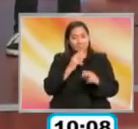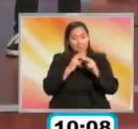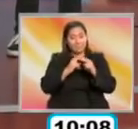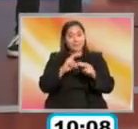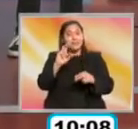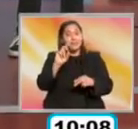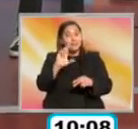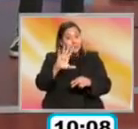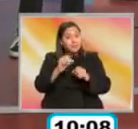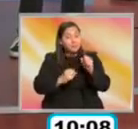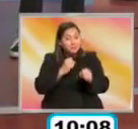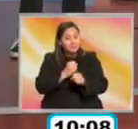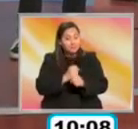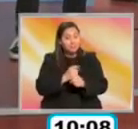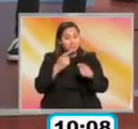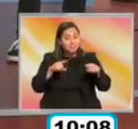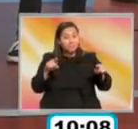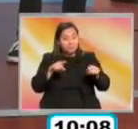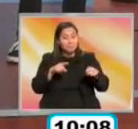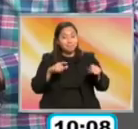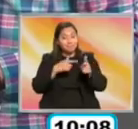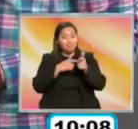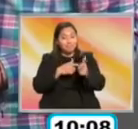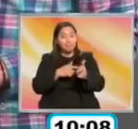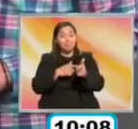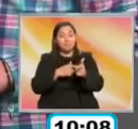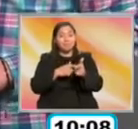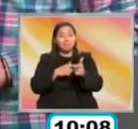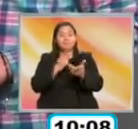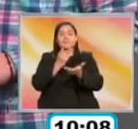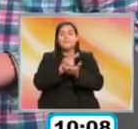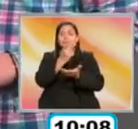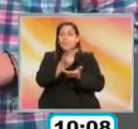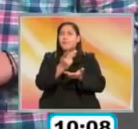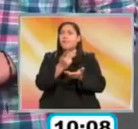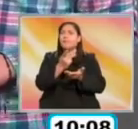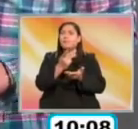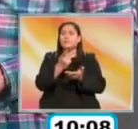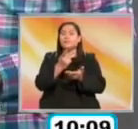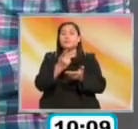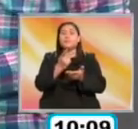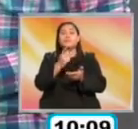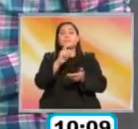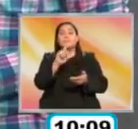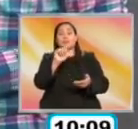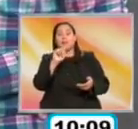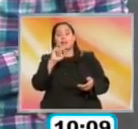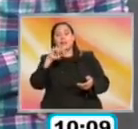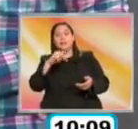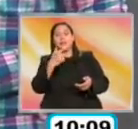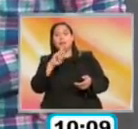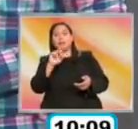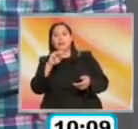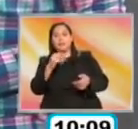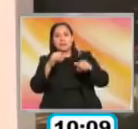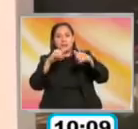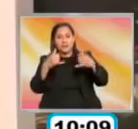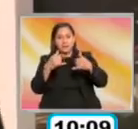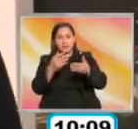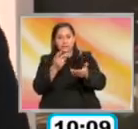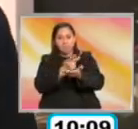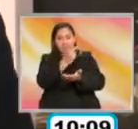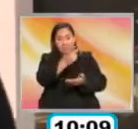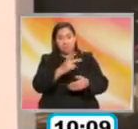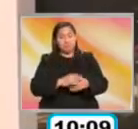más de 35 años en la música, nominada hasta al Latin Grammy. Platícanos eso, ¿qué sentiste? No, cuando te eso